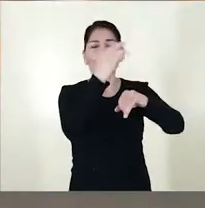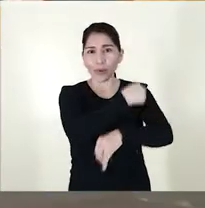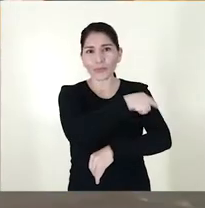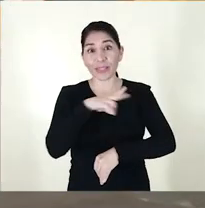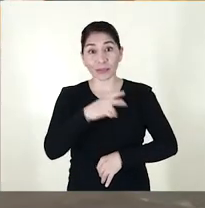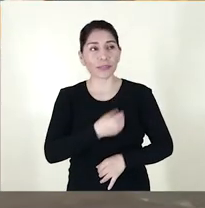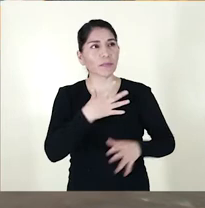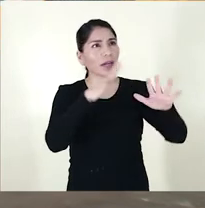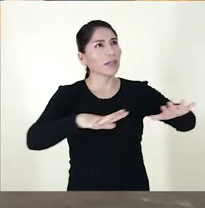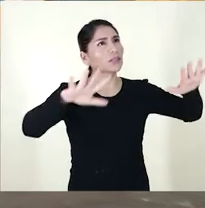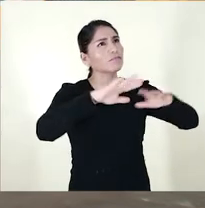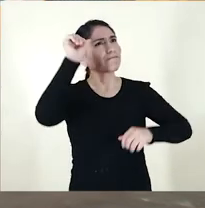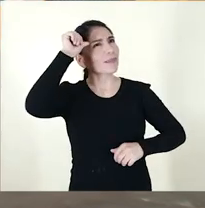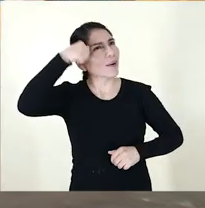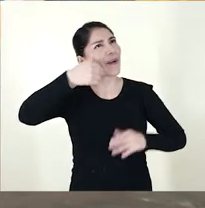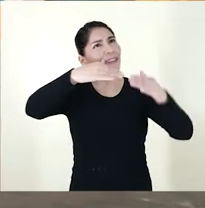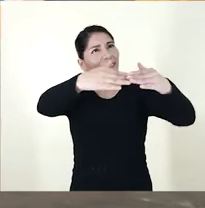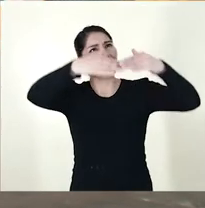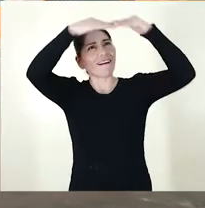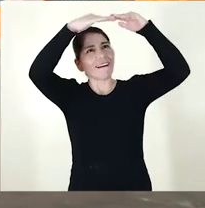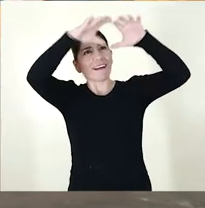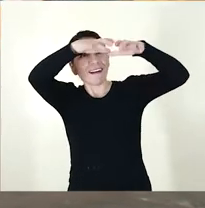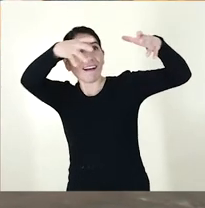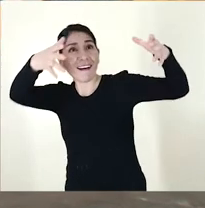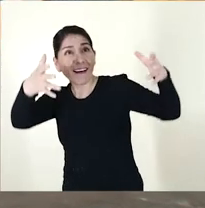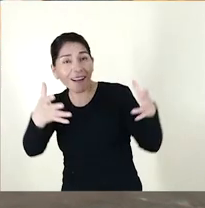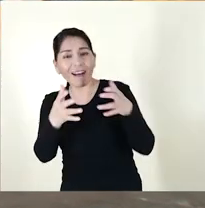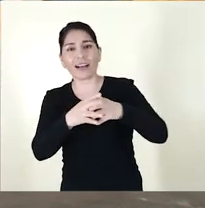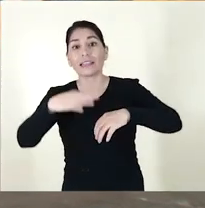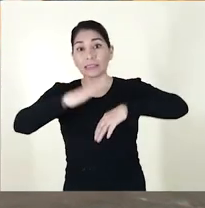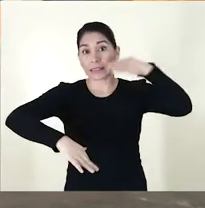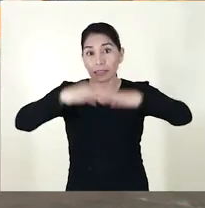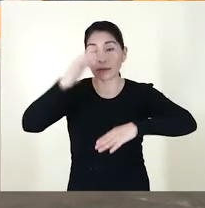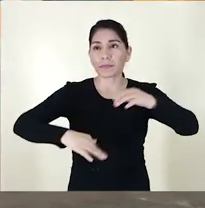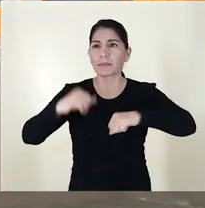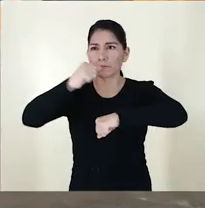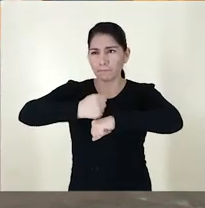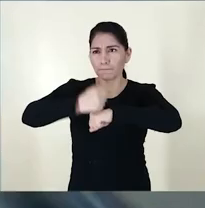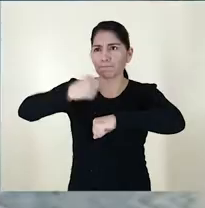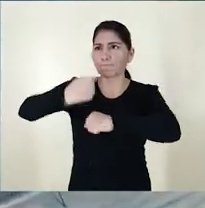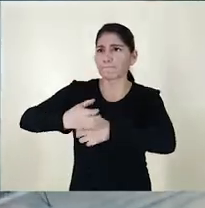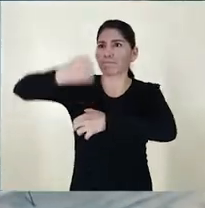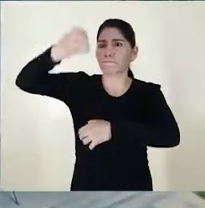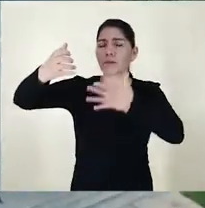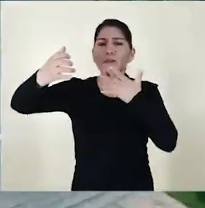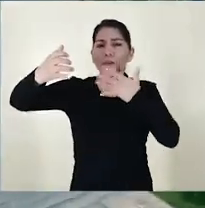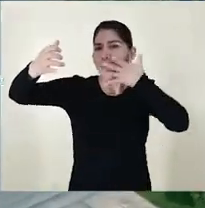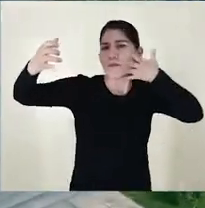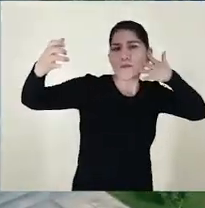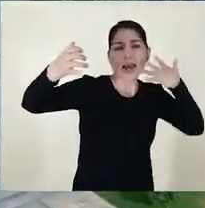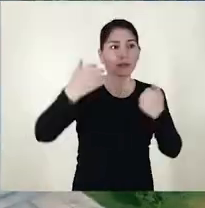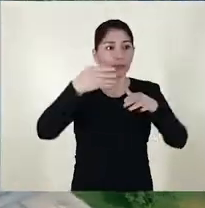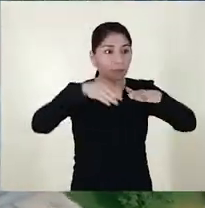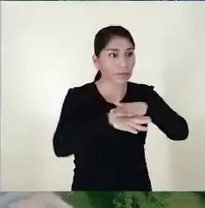paneles conmemorativos que nos lleva a una galería con techo abovedado y blanqueada por sus columnas de una sola pieza de roble. La galería nos